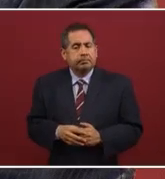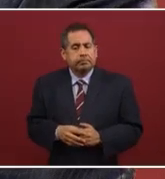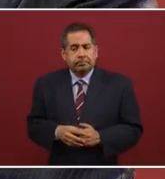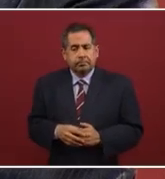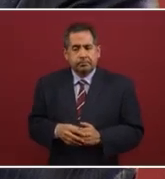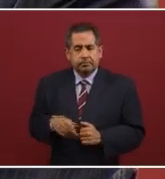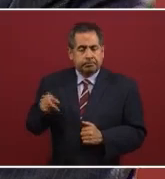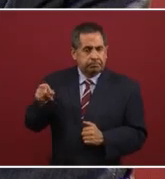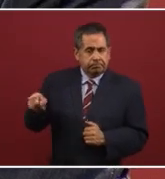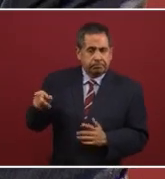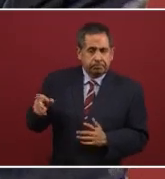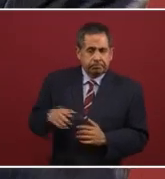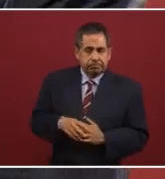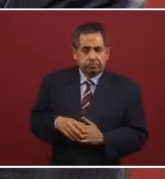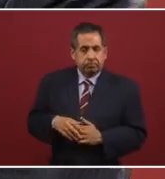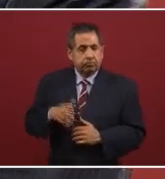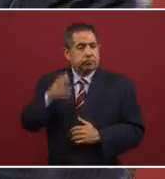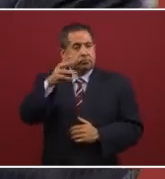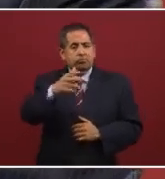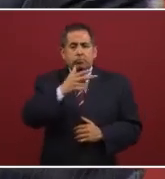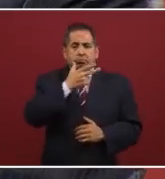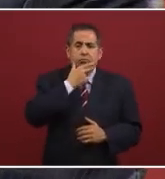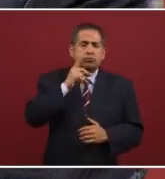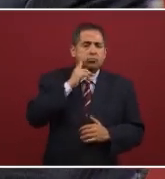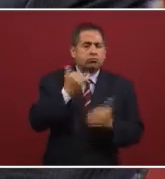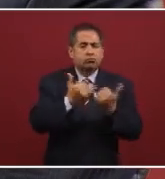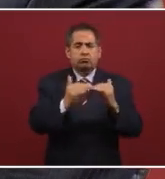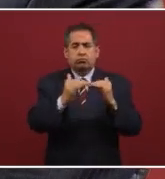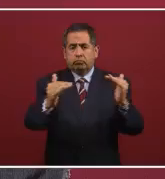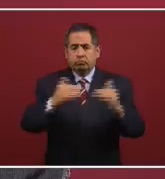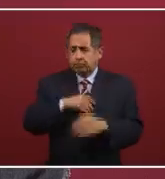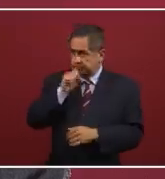por la igualdad de género?